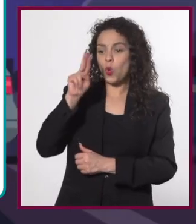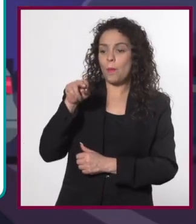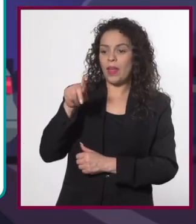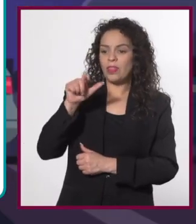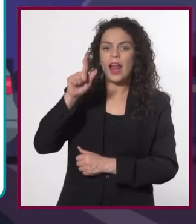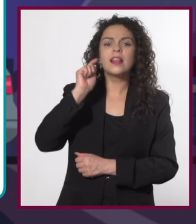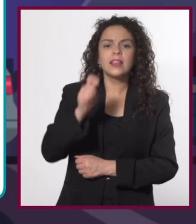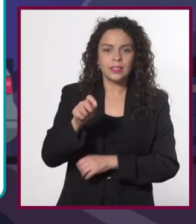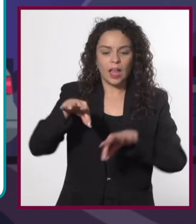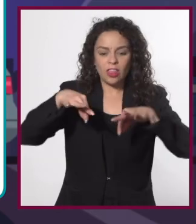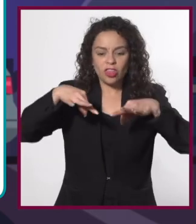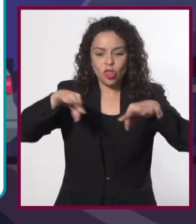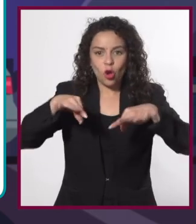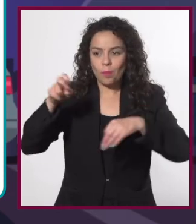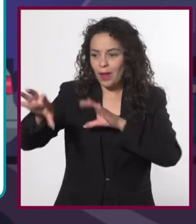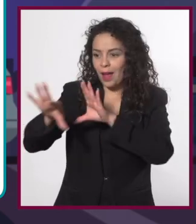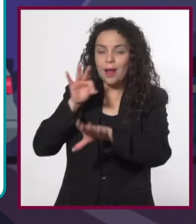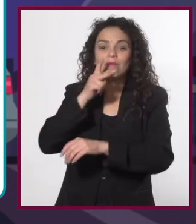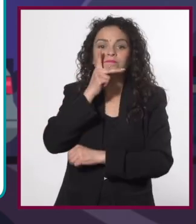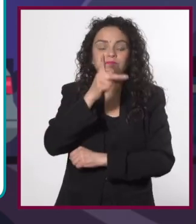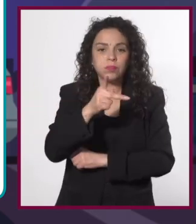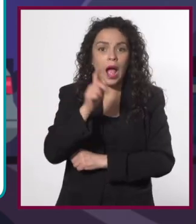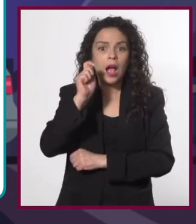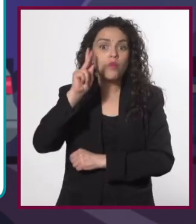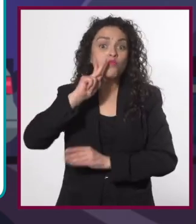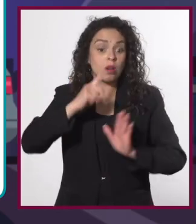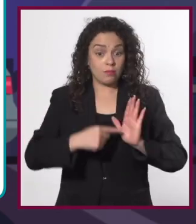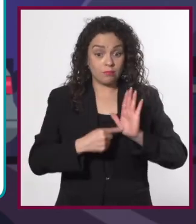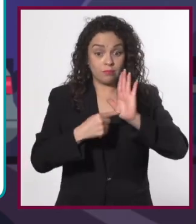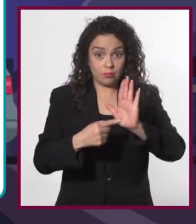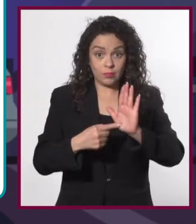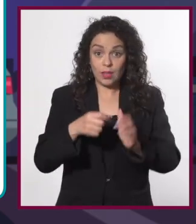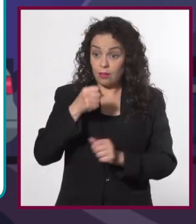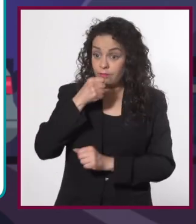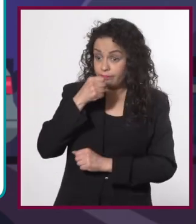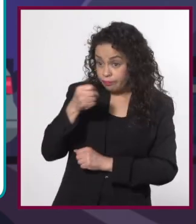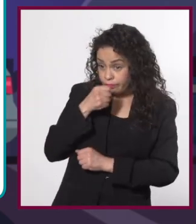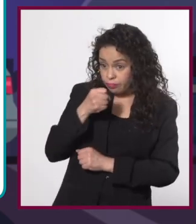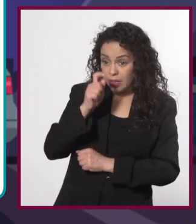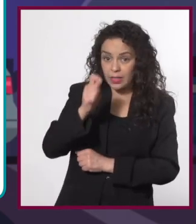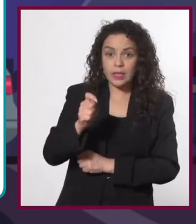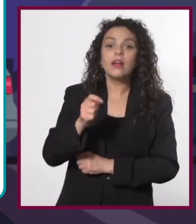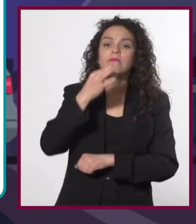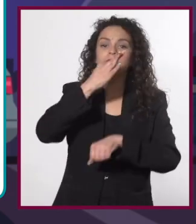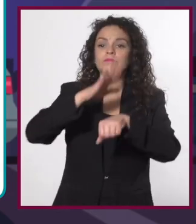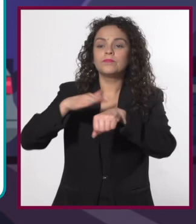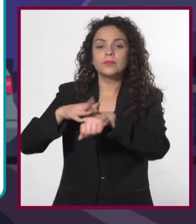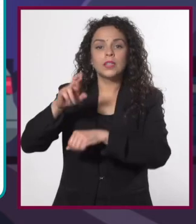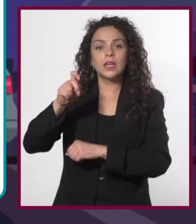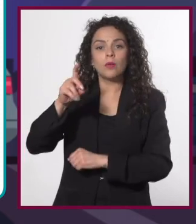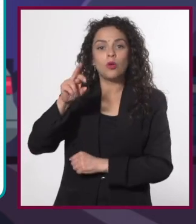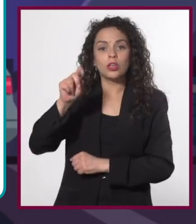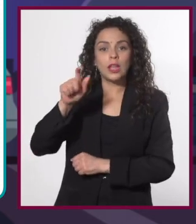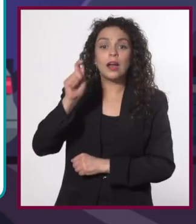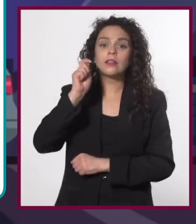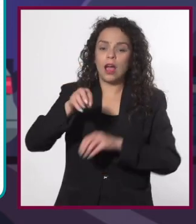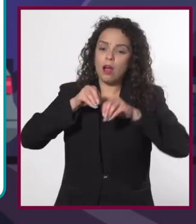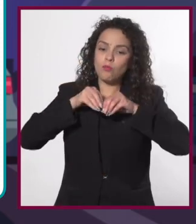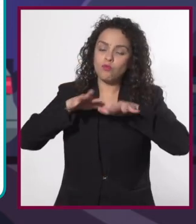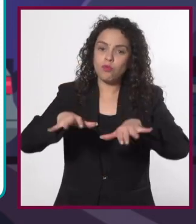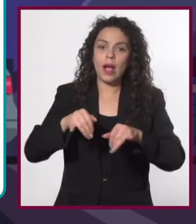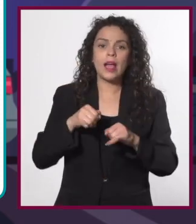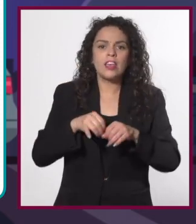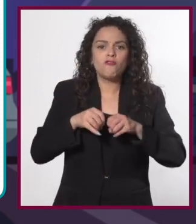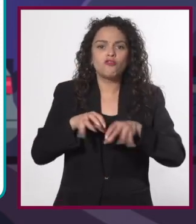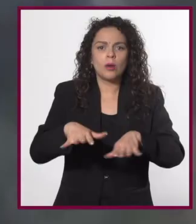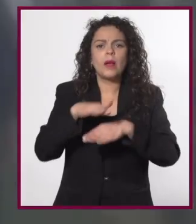la palabra documento, que da la idea de evidencia, y reportaje viene de reportar, que significa transmitir información